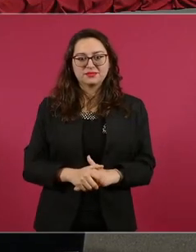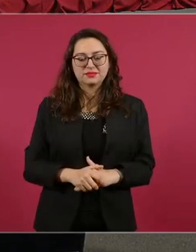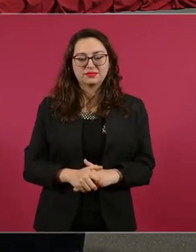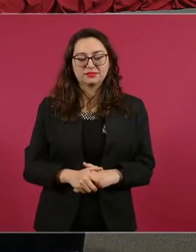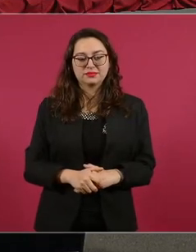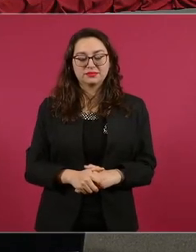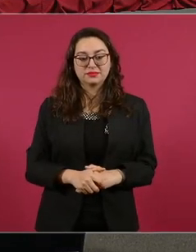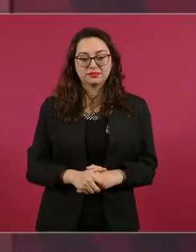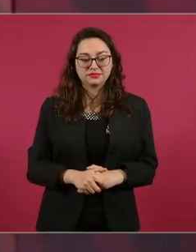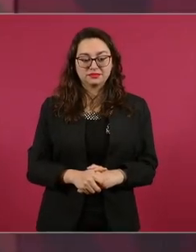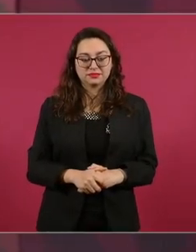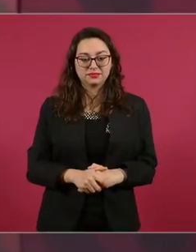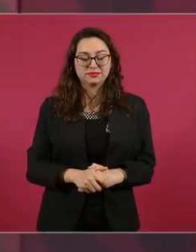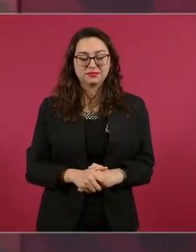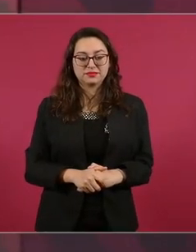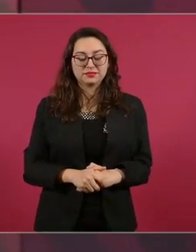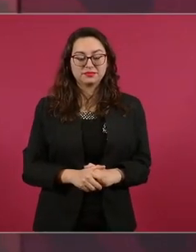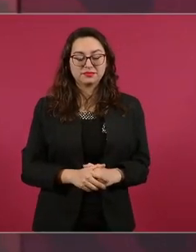la ven muchísimo